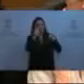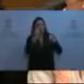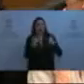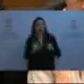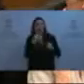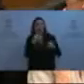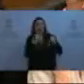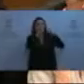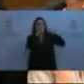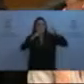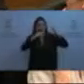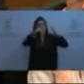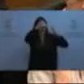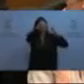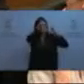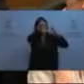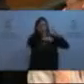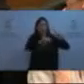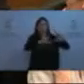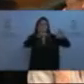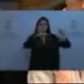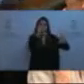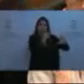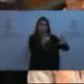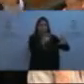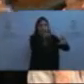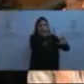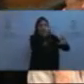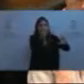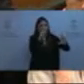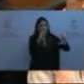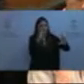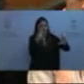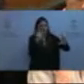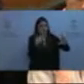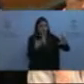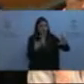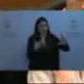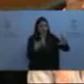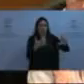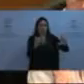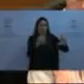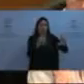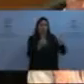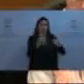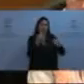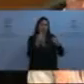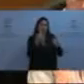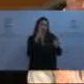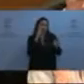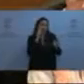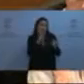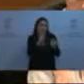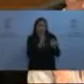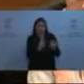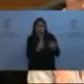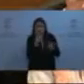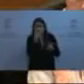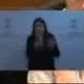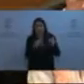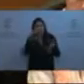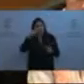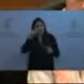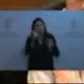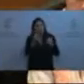había en el tejado. Advirtieron que el mural ya estaba dañado, tenía daños evidentes y también daños no evidentes, pero que ojos no despertos eran ya preocupantes.